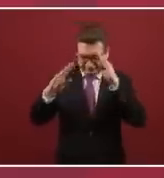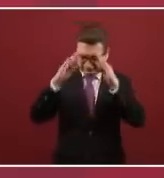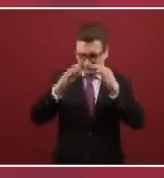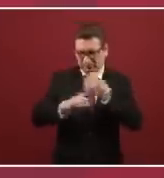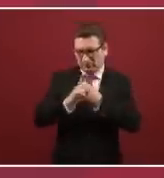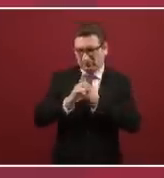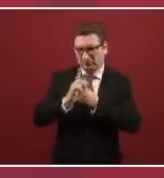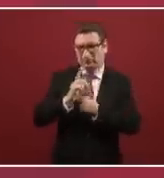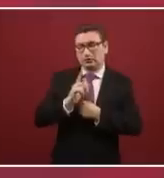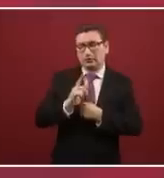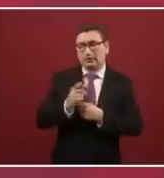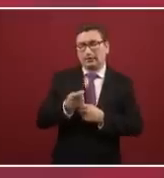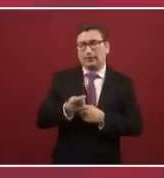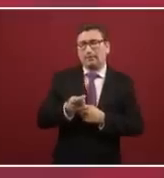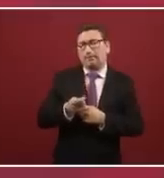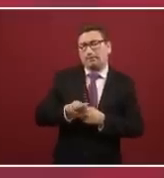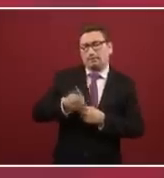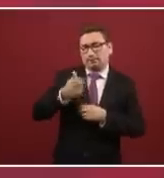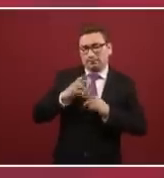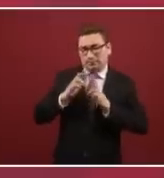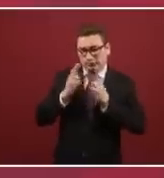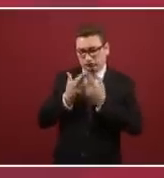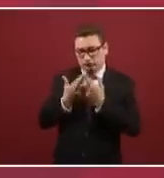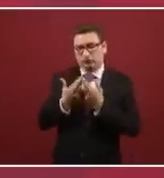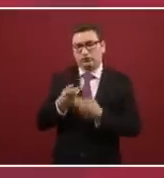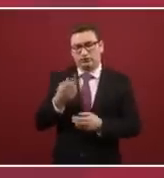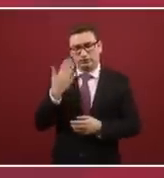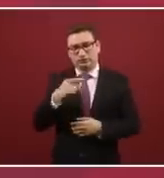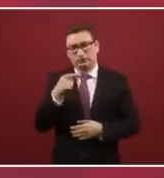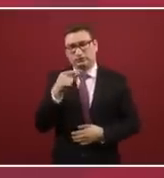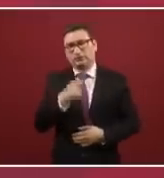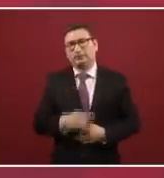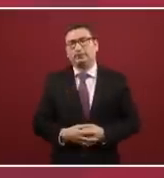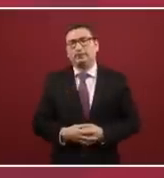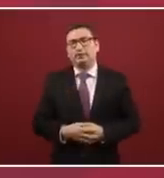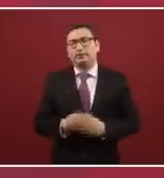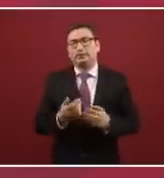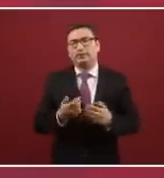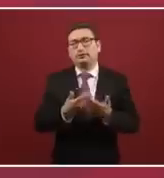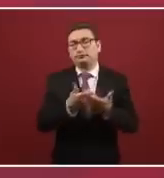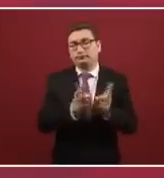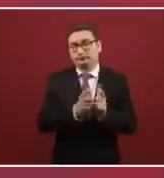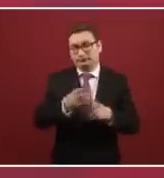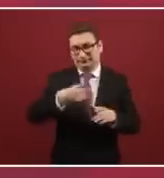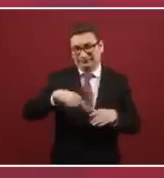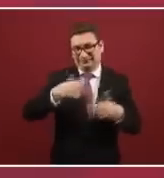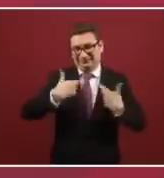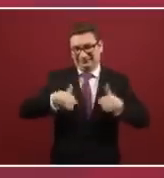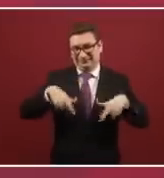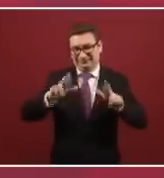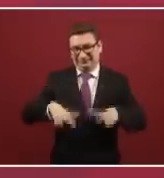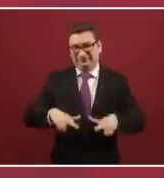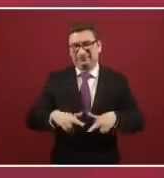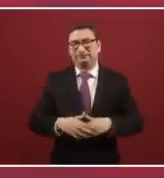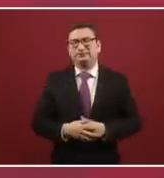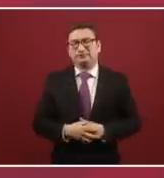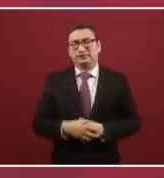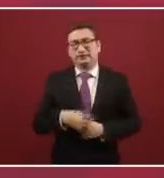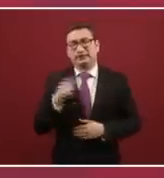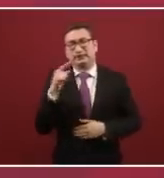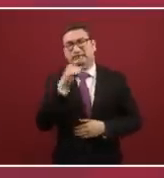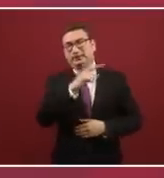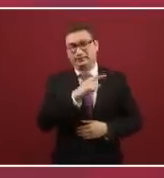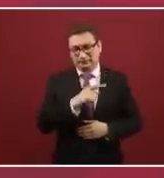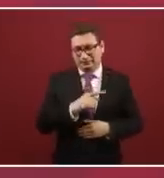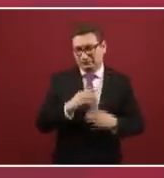la primera reunión que tuvo el grupo que nos representó en la Casa